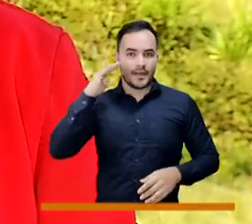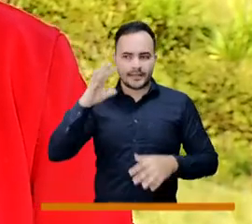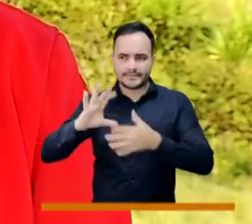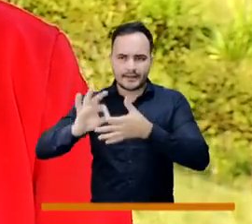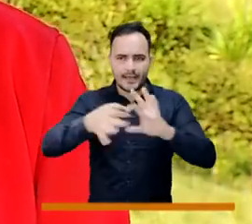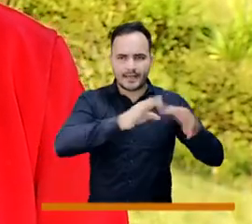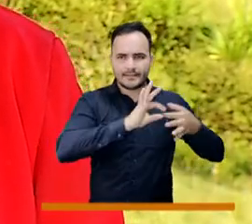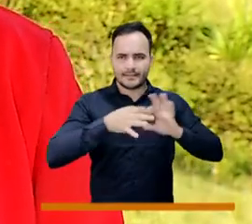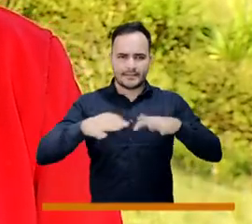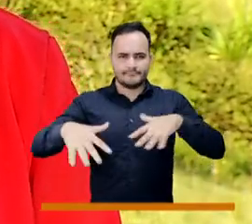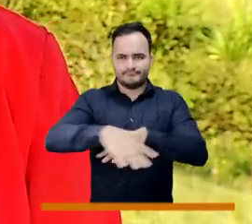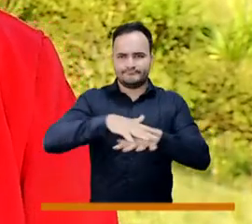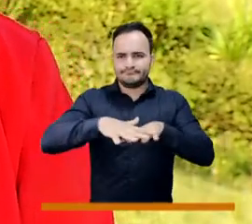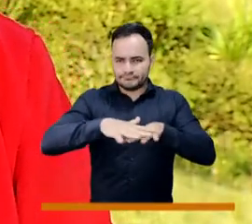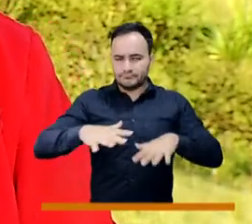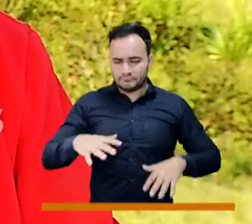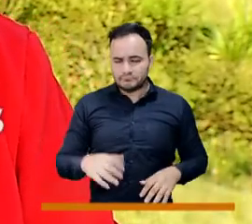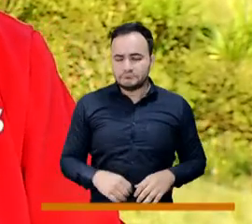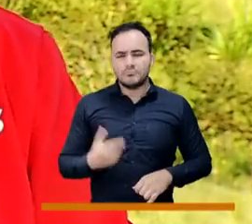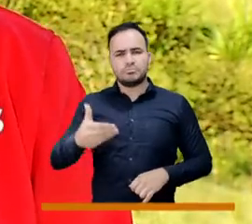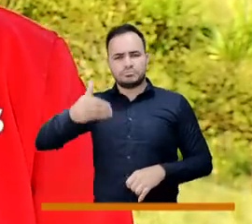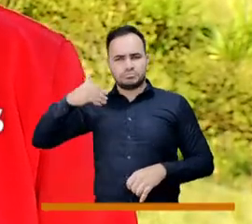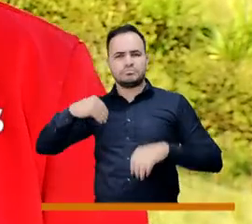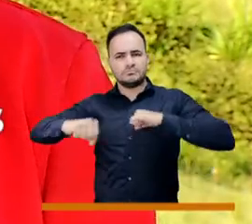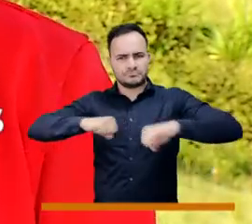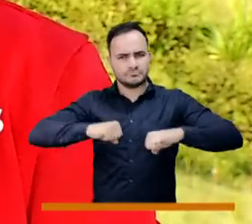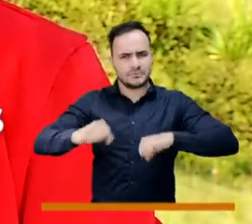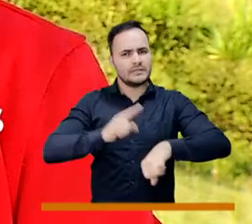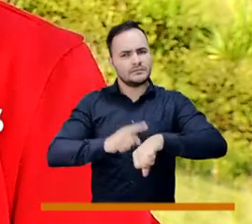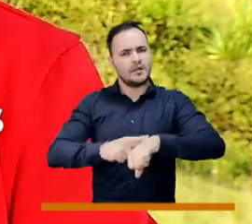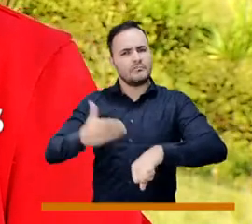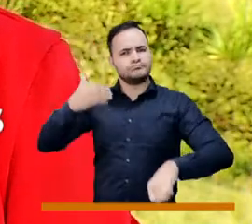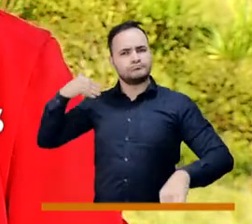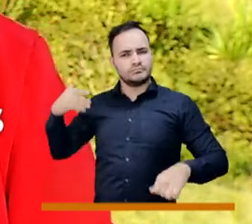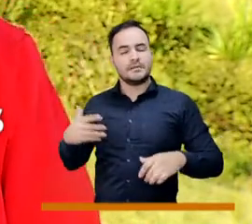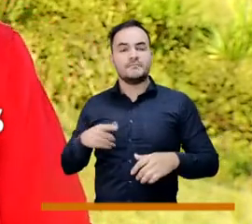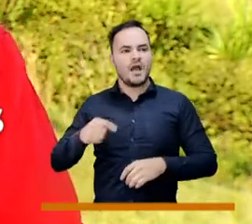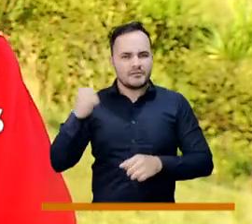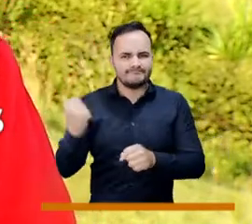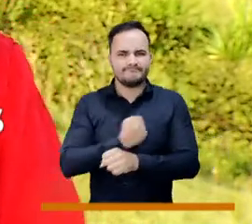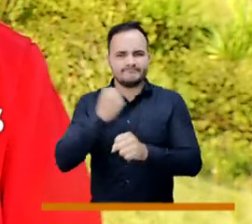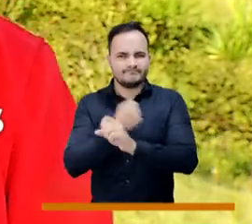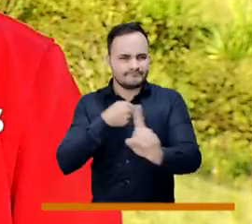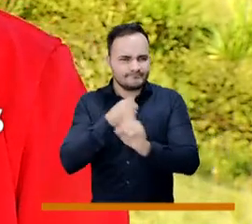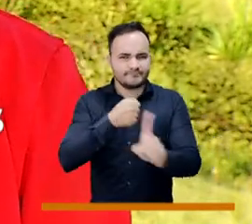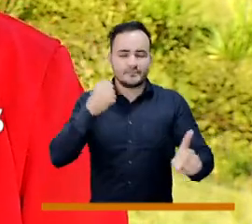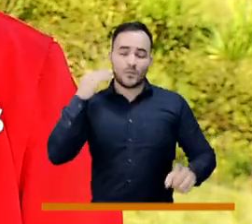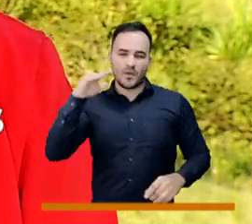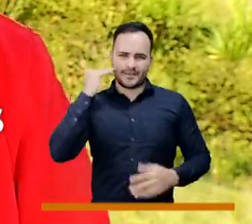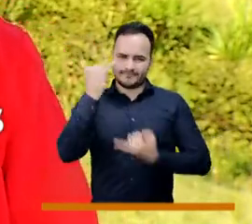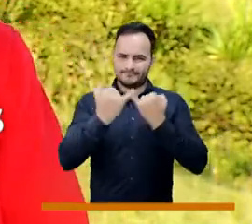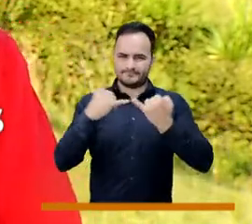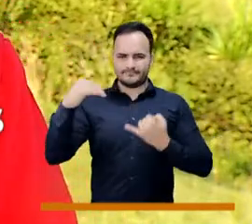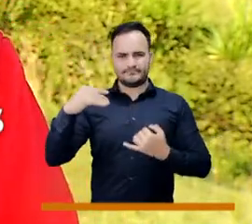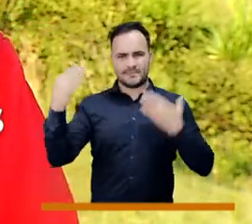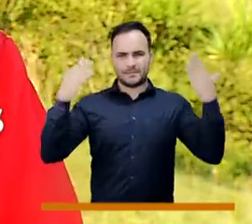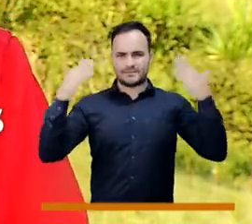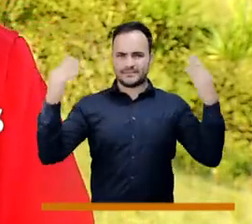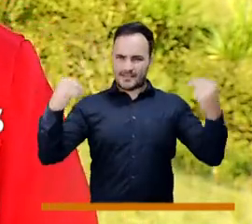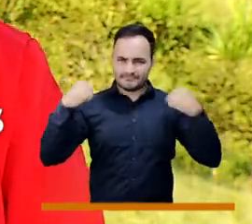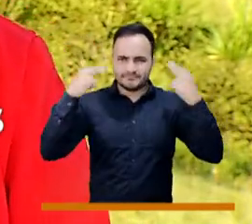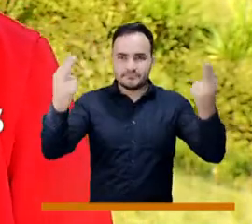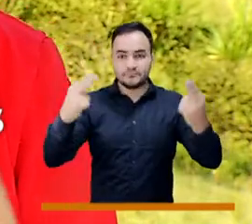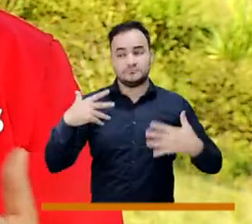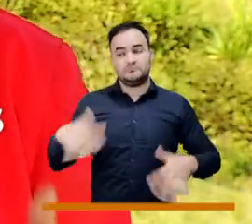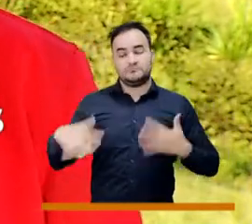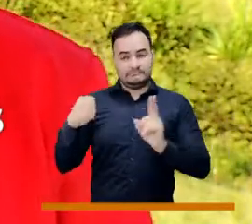viene trabajando hace buen tiempo y que hace la reivindicación de los derechos de las mujeres campesinas. Y es muy importante